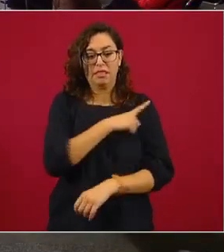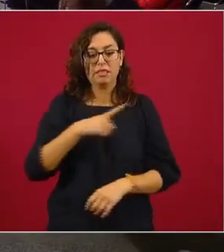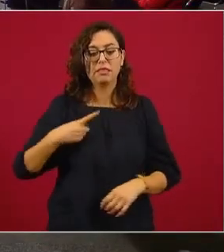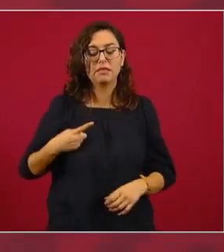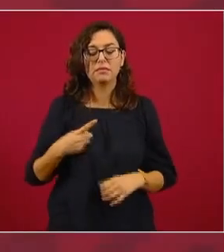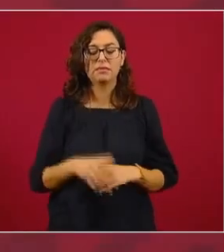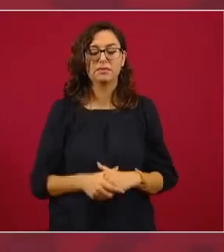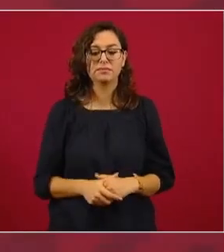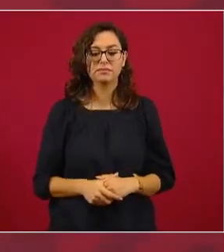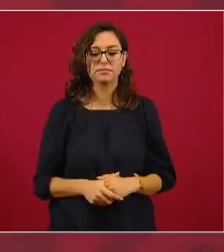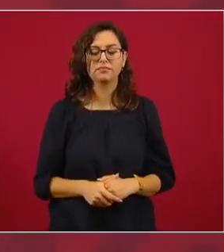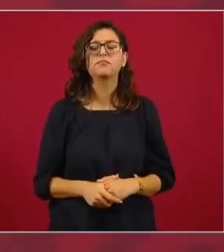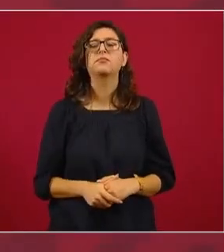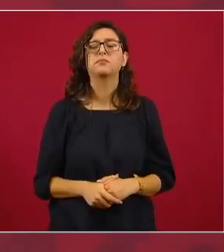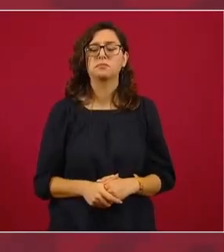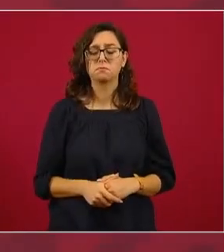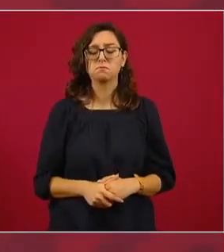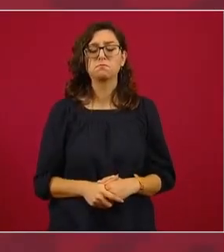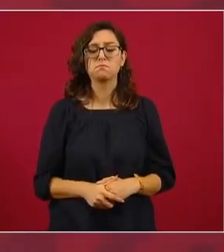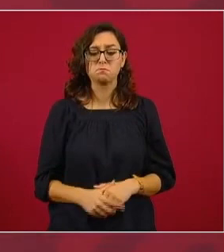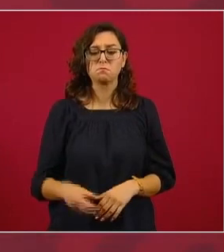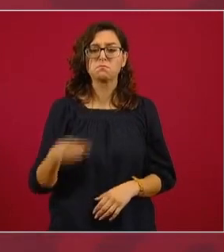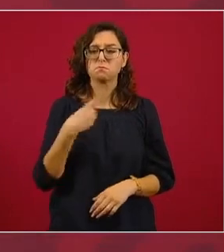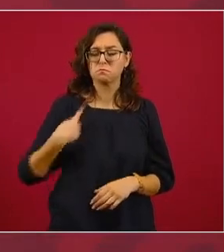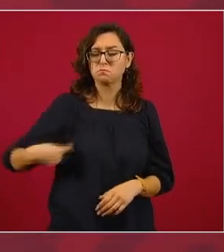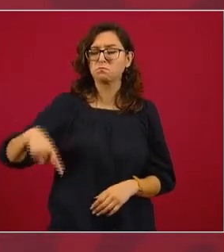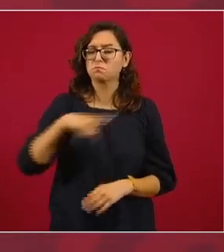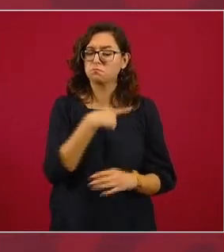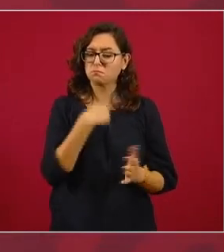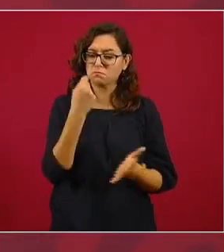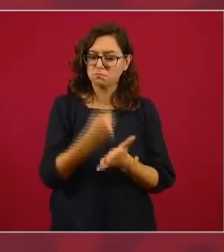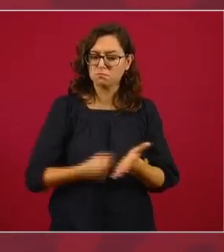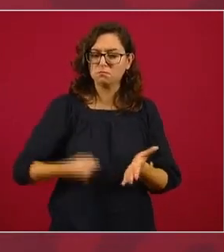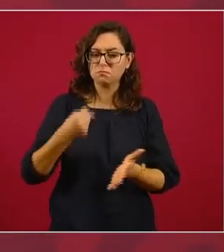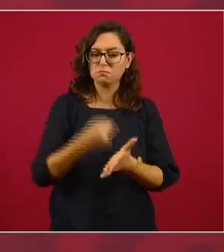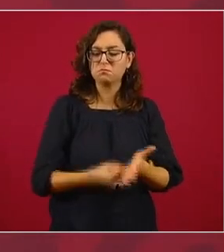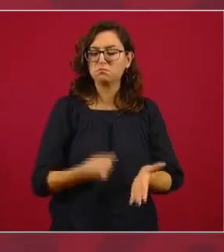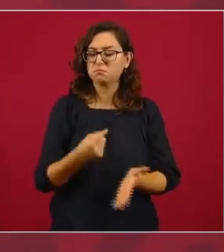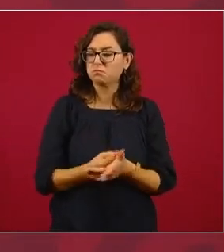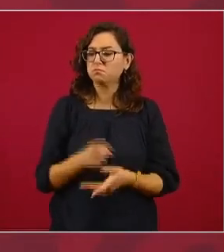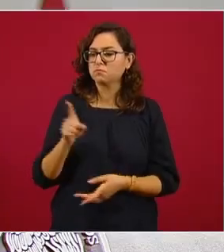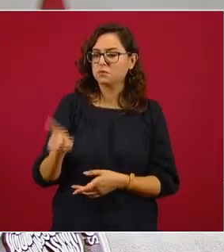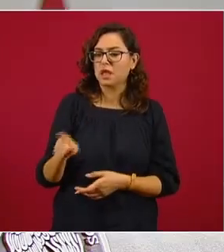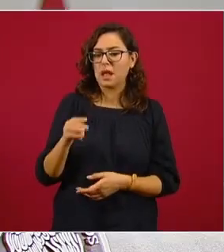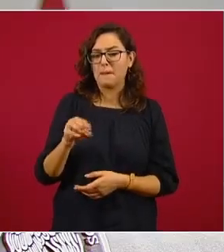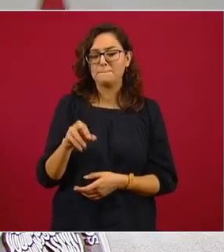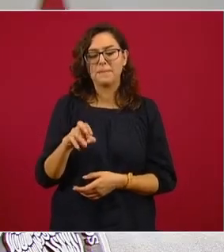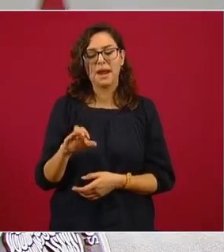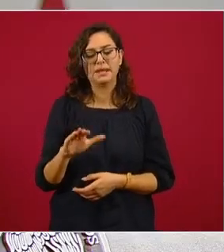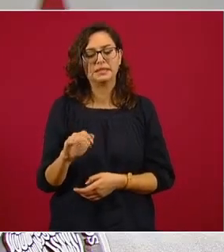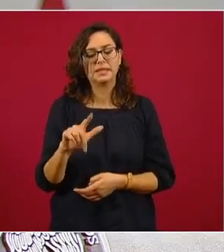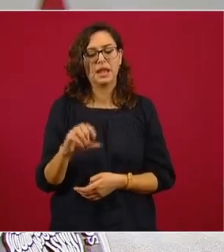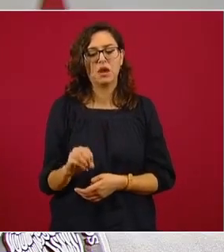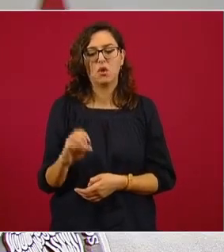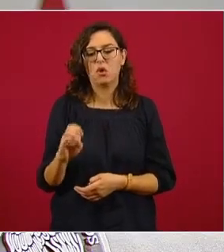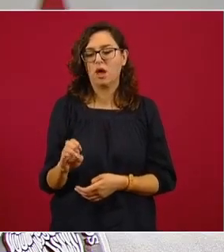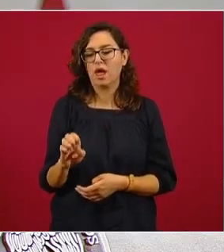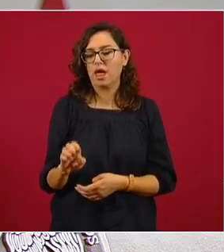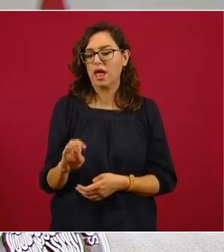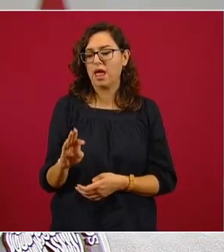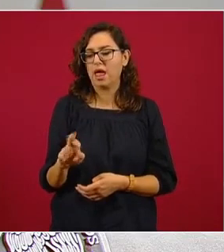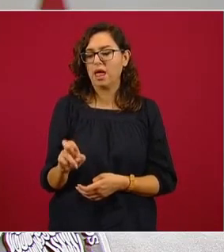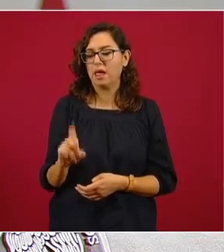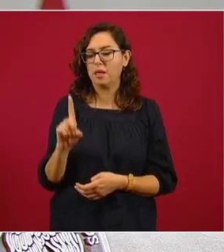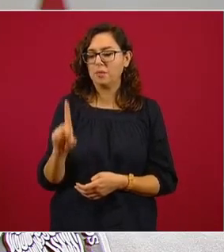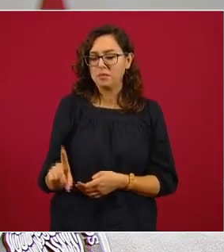insistiendo. Vamos a pedirle a Marcelo Ebrard que te atienda para que le